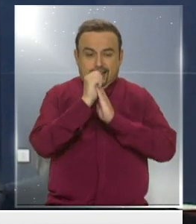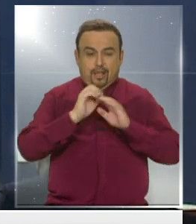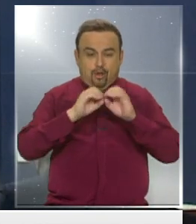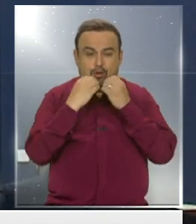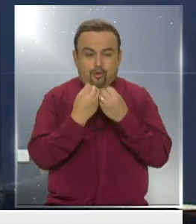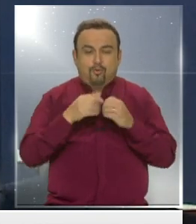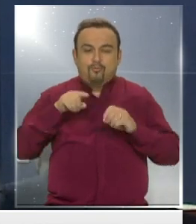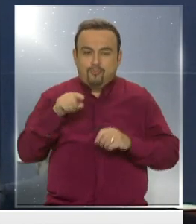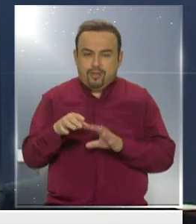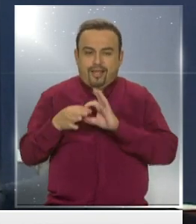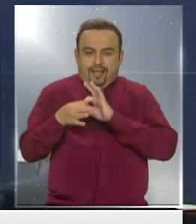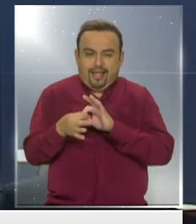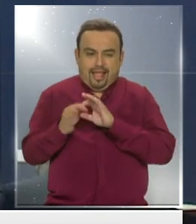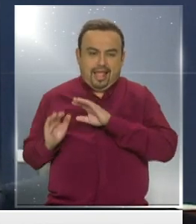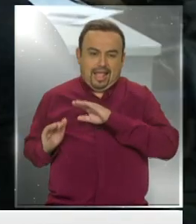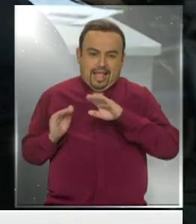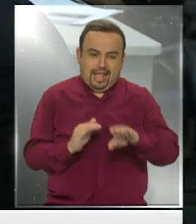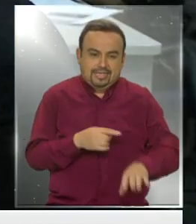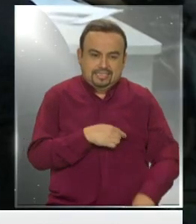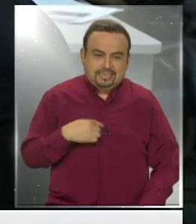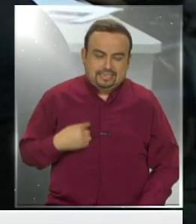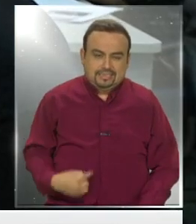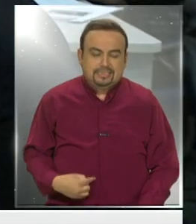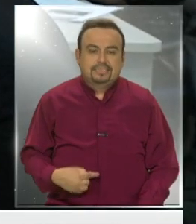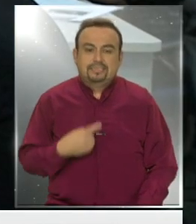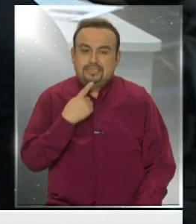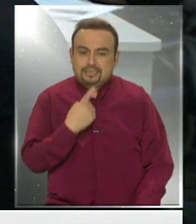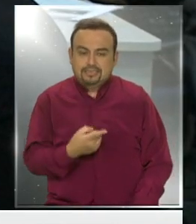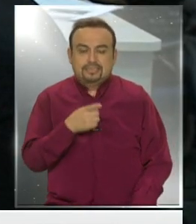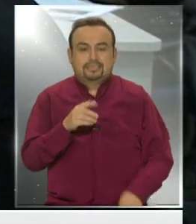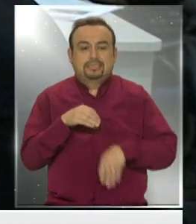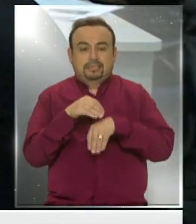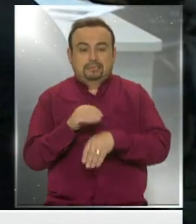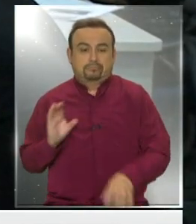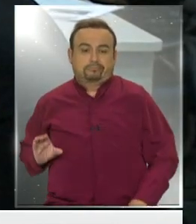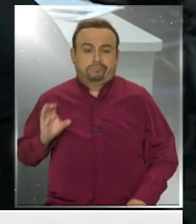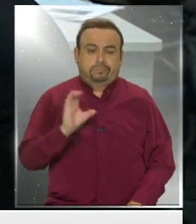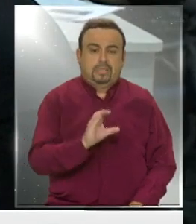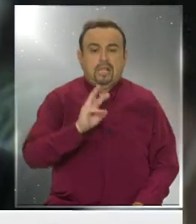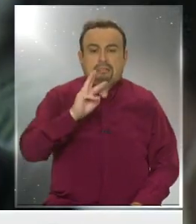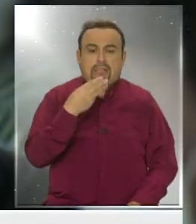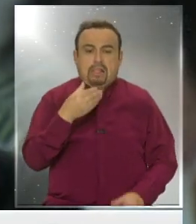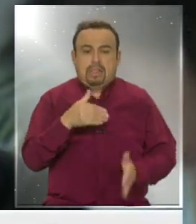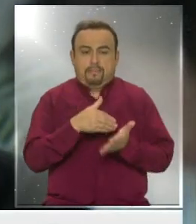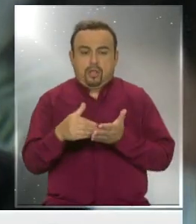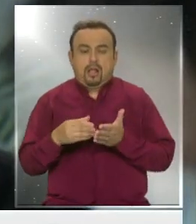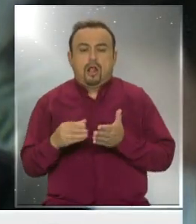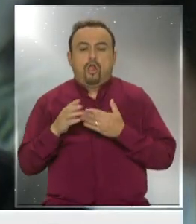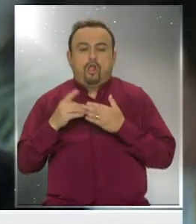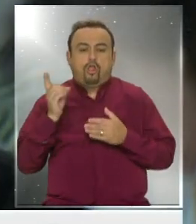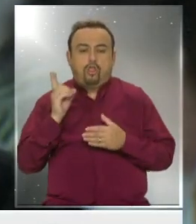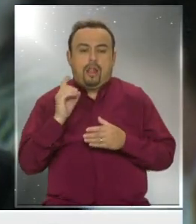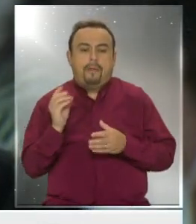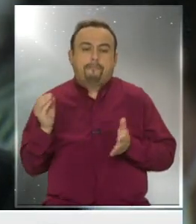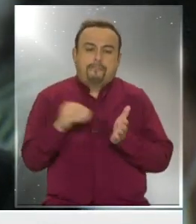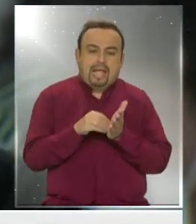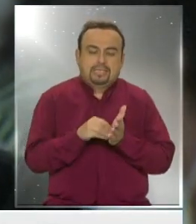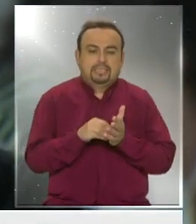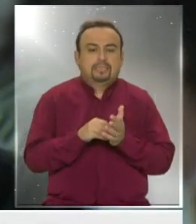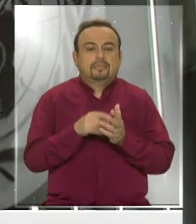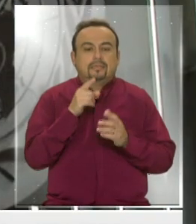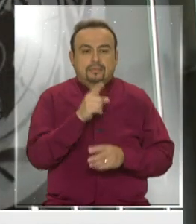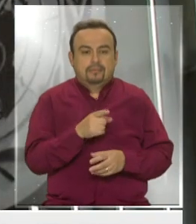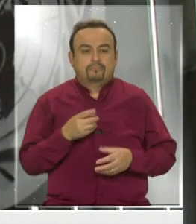OMS haya sido gracias al apoyo de China, que incluso anunció una donación de 30 millones de dólares al organismo y